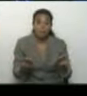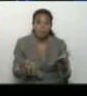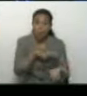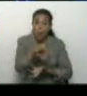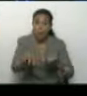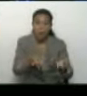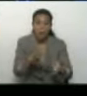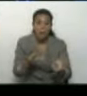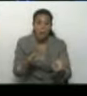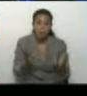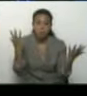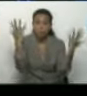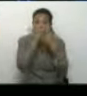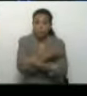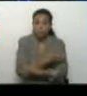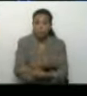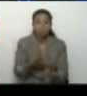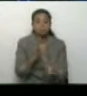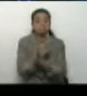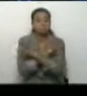mira, mira. ¿Ah?